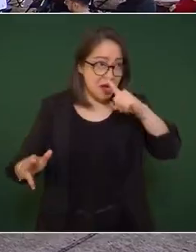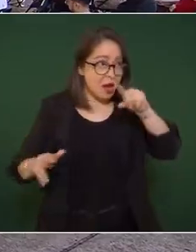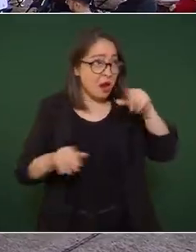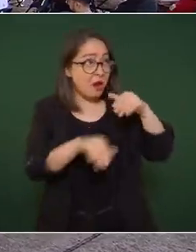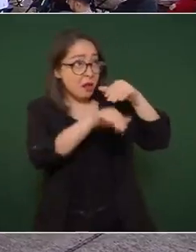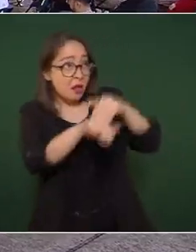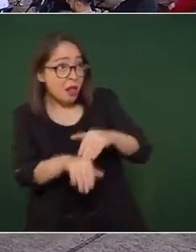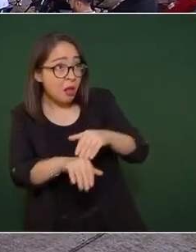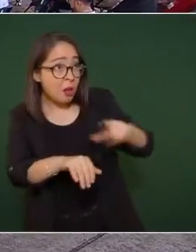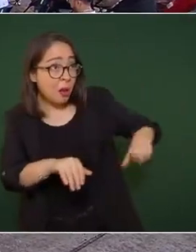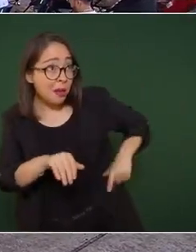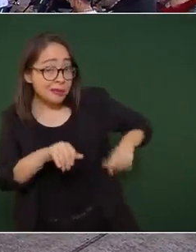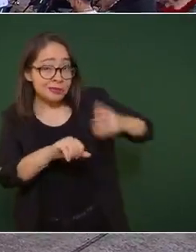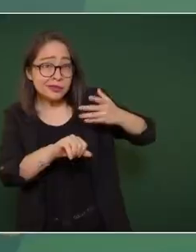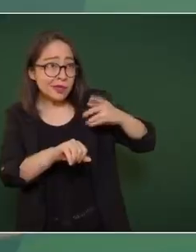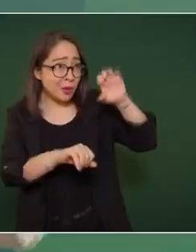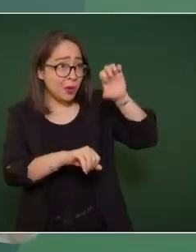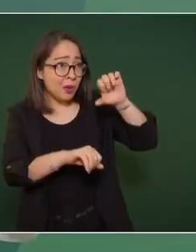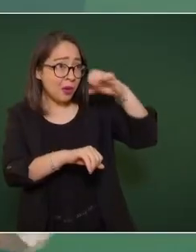Primero,